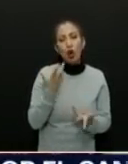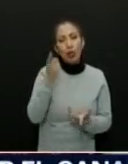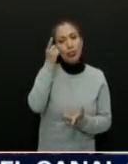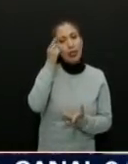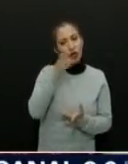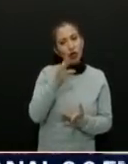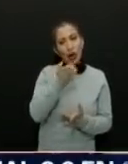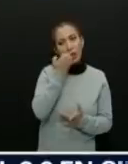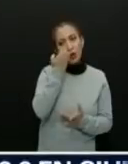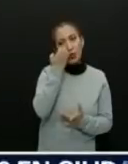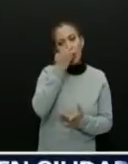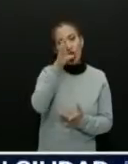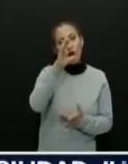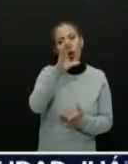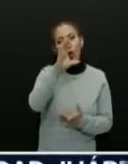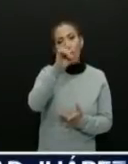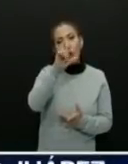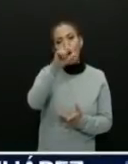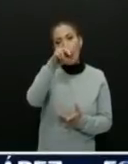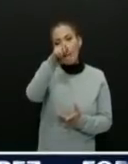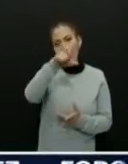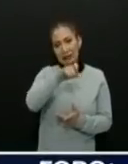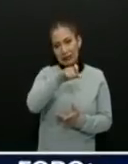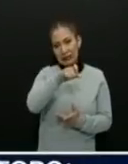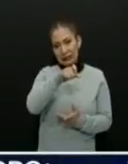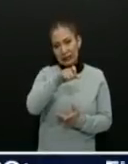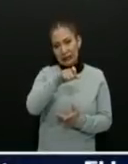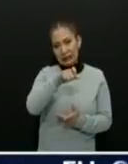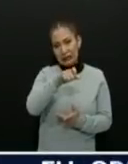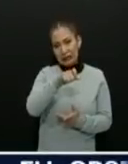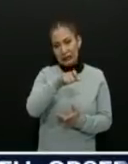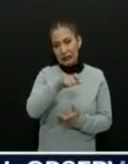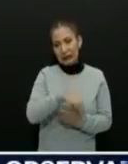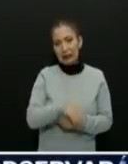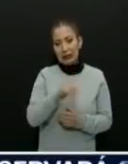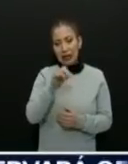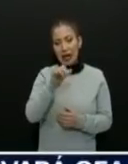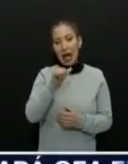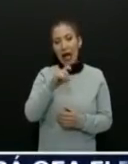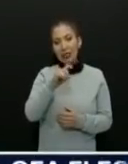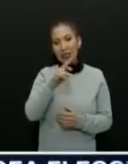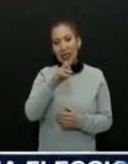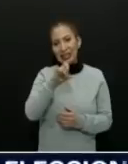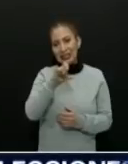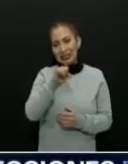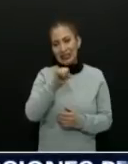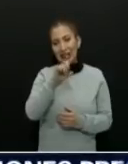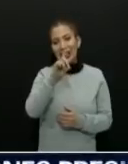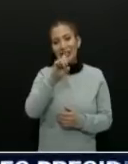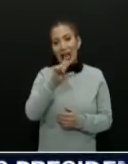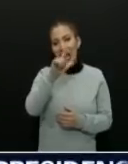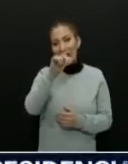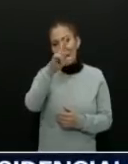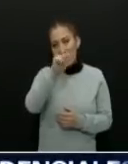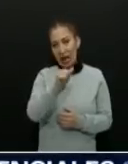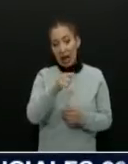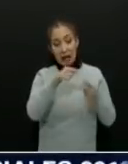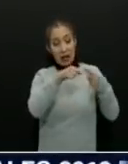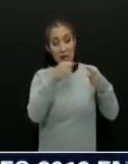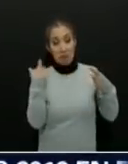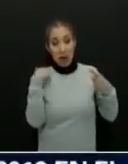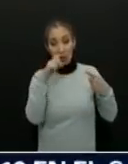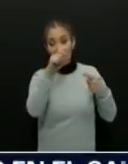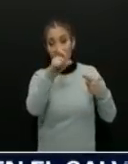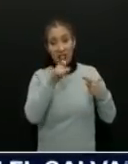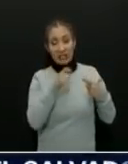director del Colegio de México, Andrés Lira, que fue el segundo. Cuando el maestro